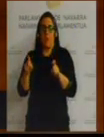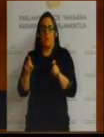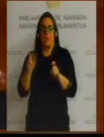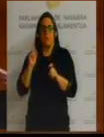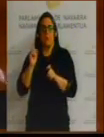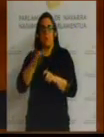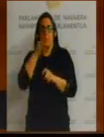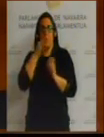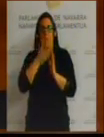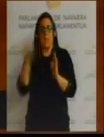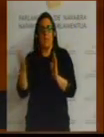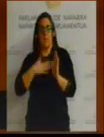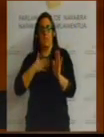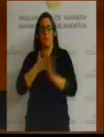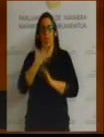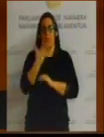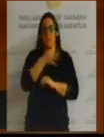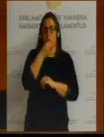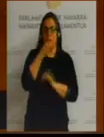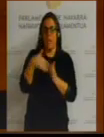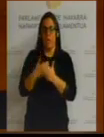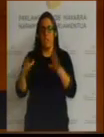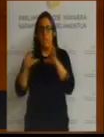de tarde, desde las 5 de la tarde hasta las 10 de la noche.